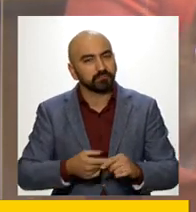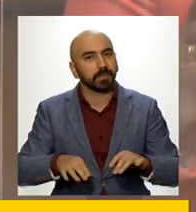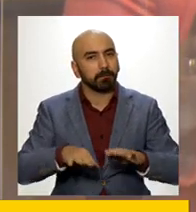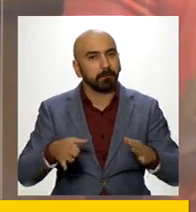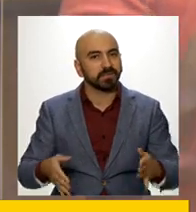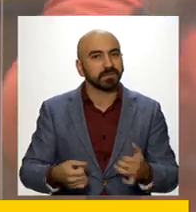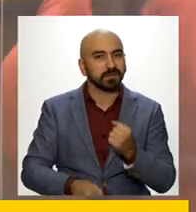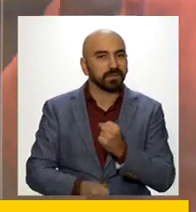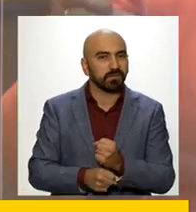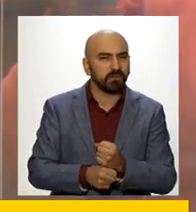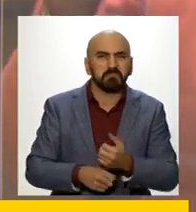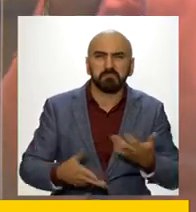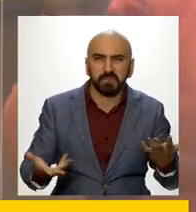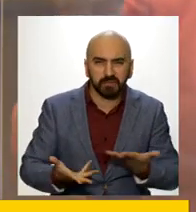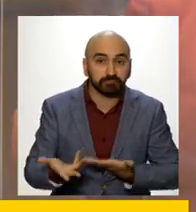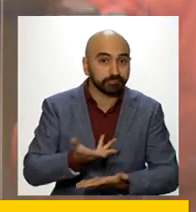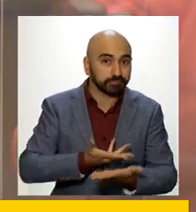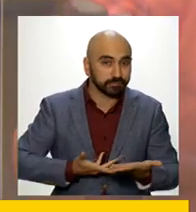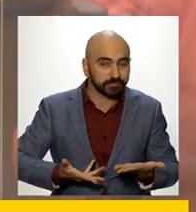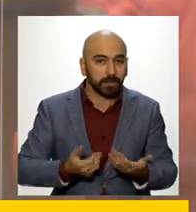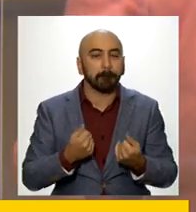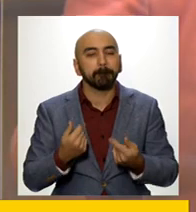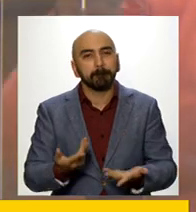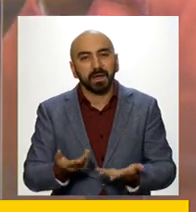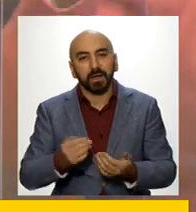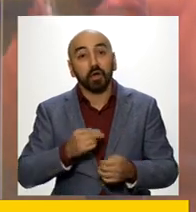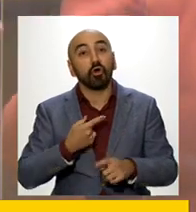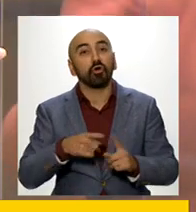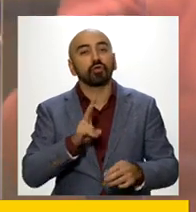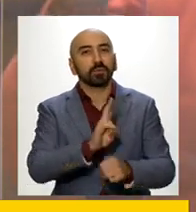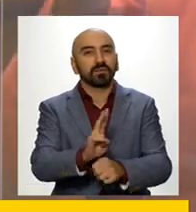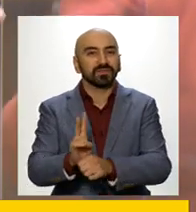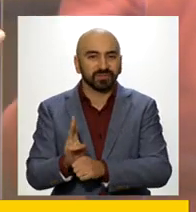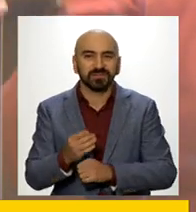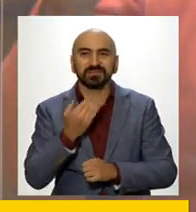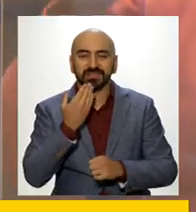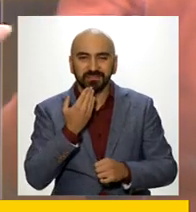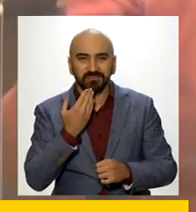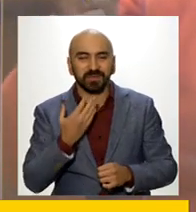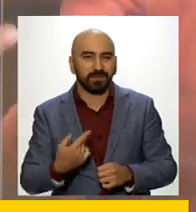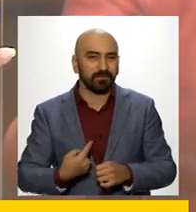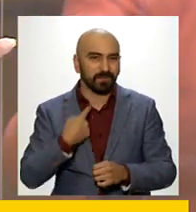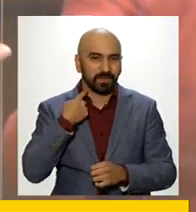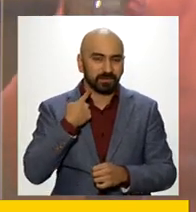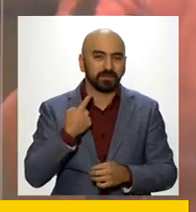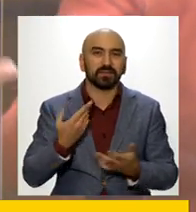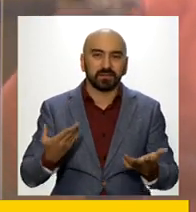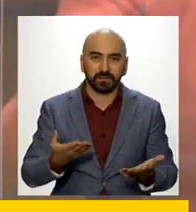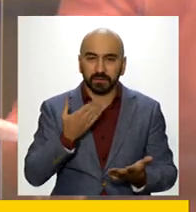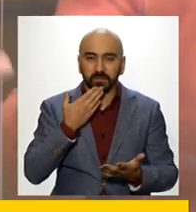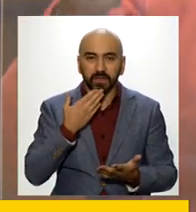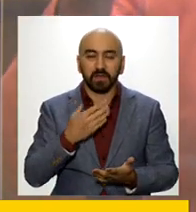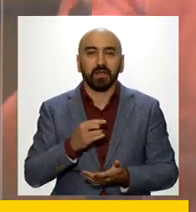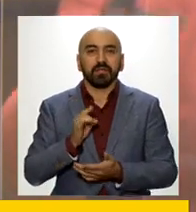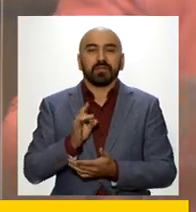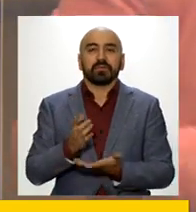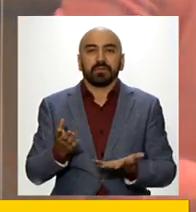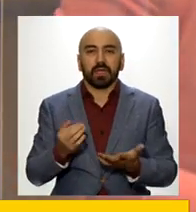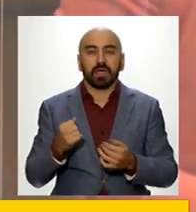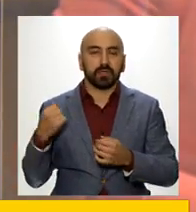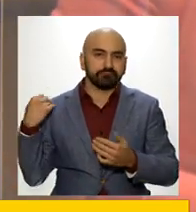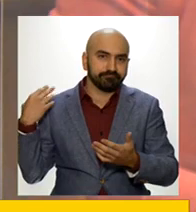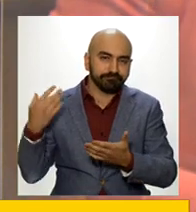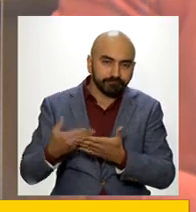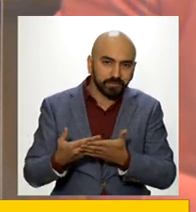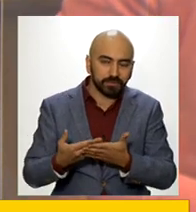para reparar al resto de los profesores dañados, que son parte y legítimos deudores también del Estado de Chile de esta deuda